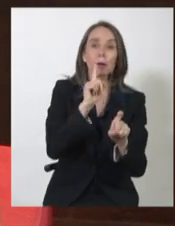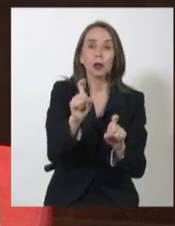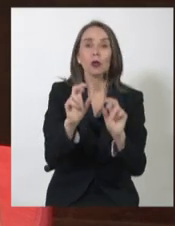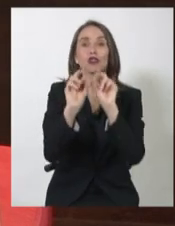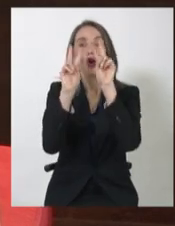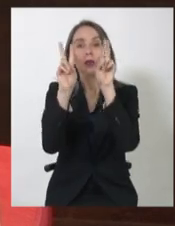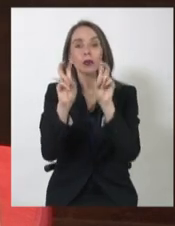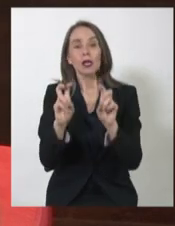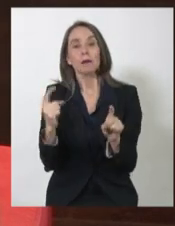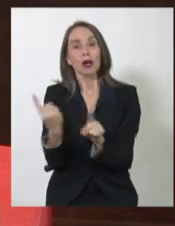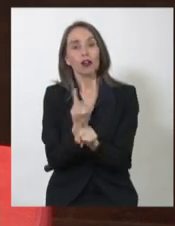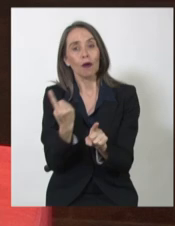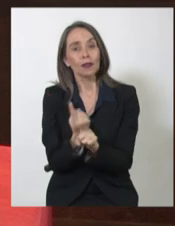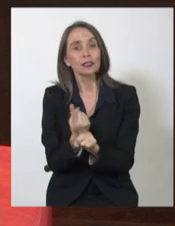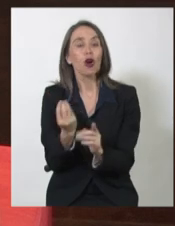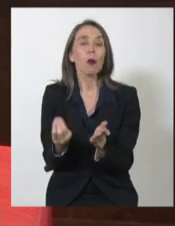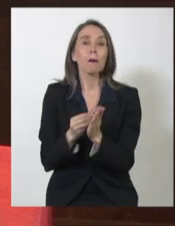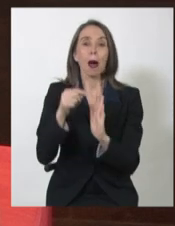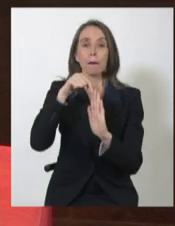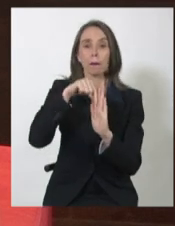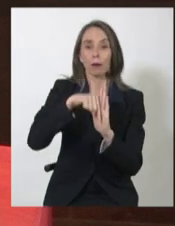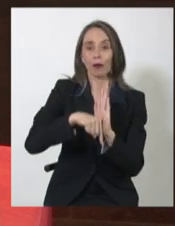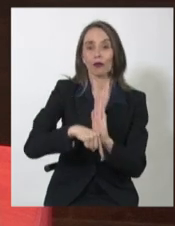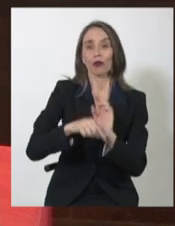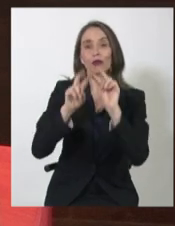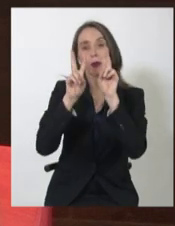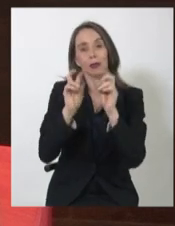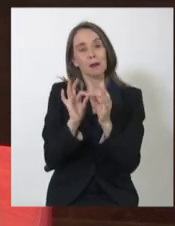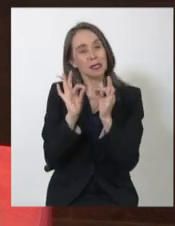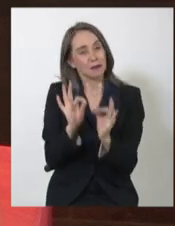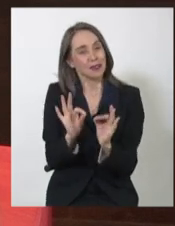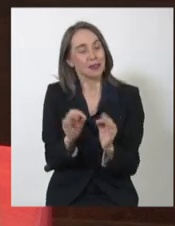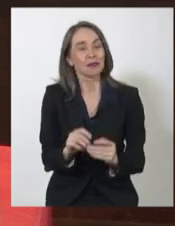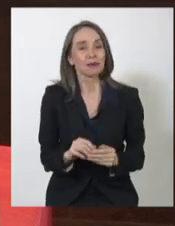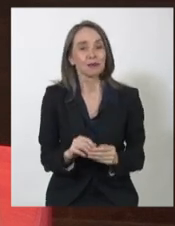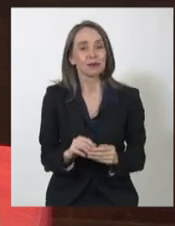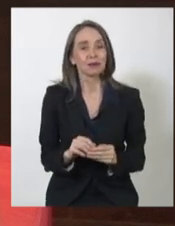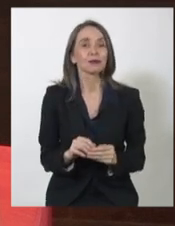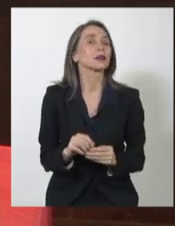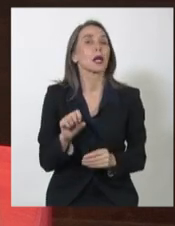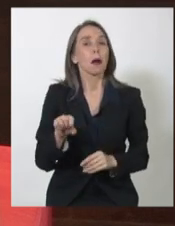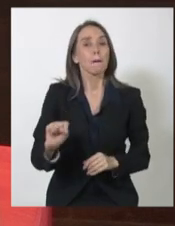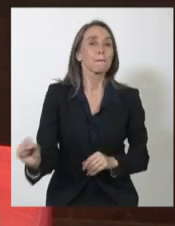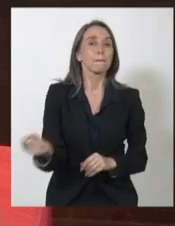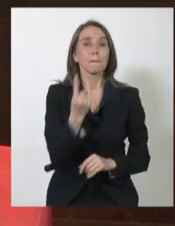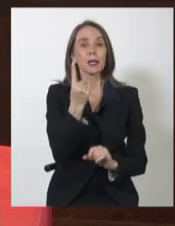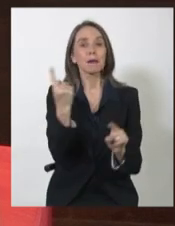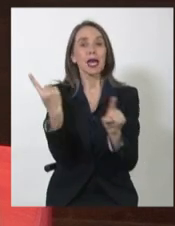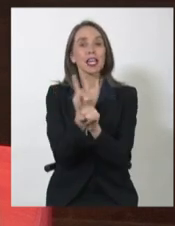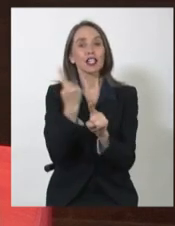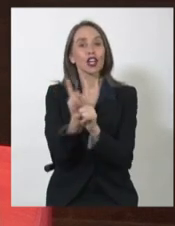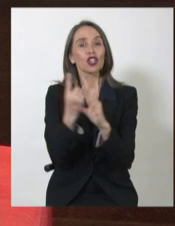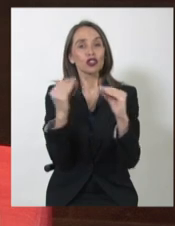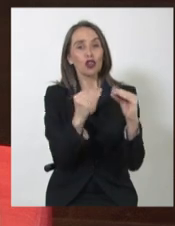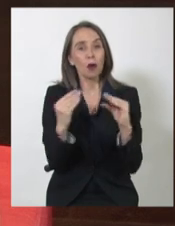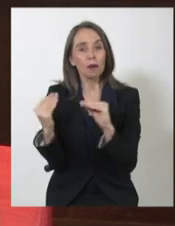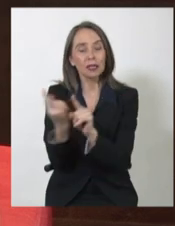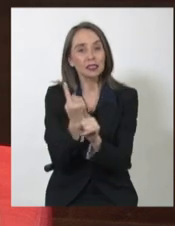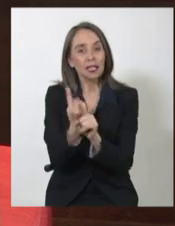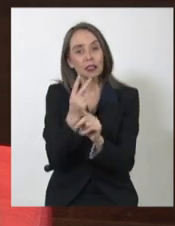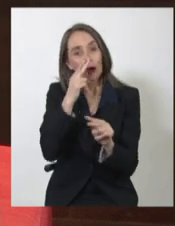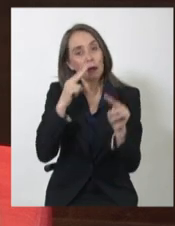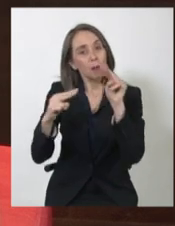la conversación o para profundizar algún tema en particular, ¿no? Este primer conversatorio tiene por objeto analizar desde